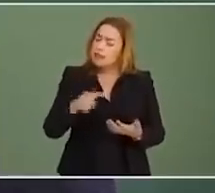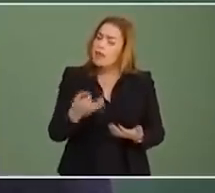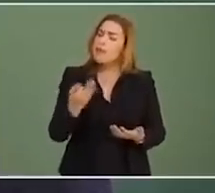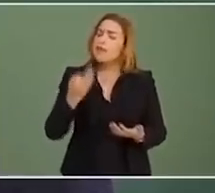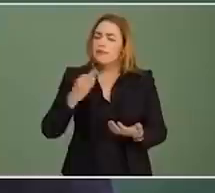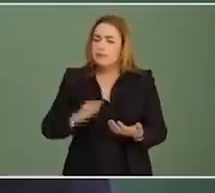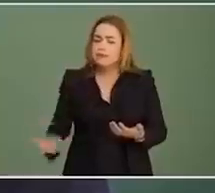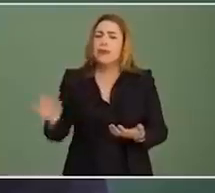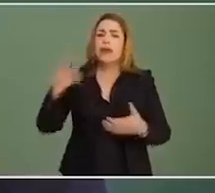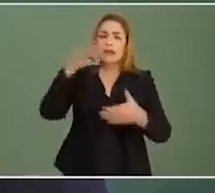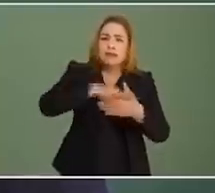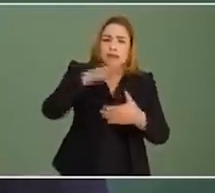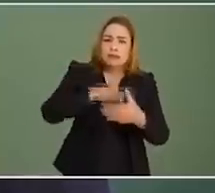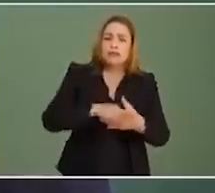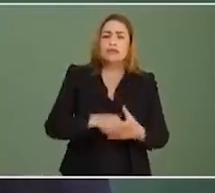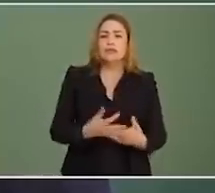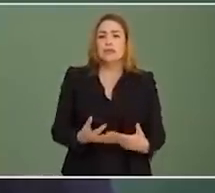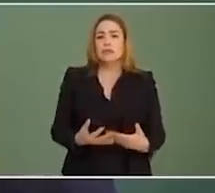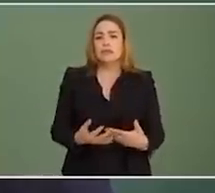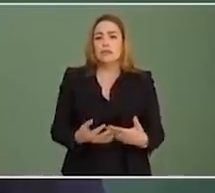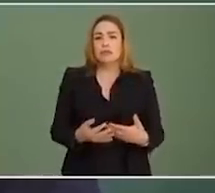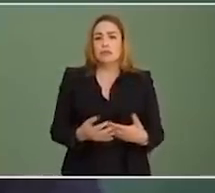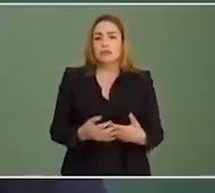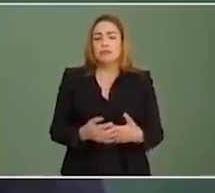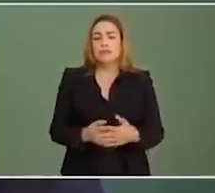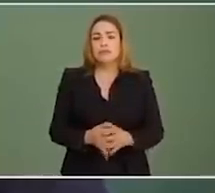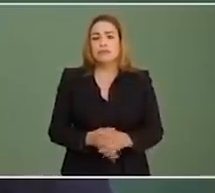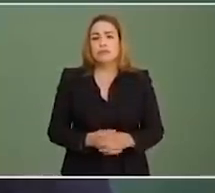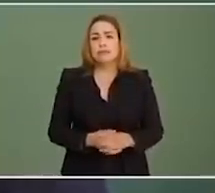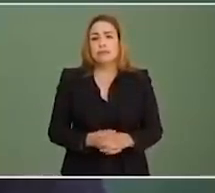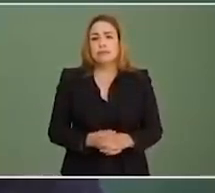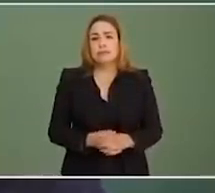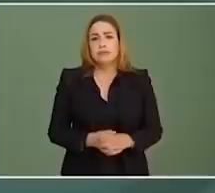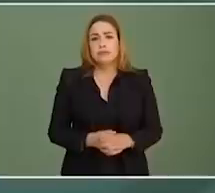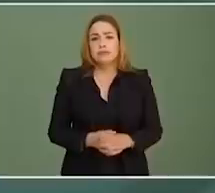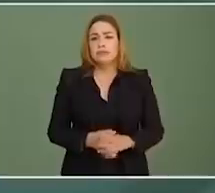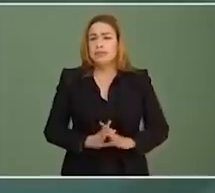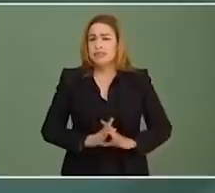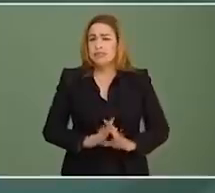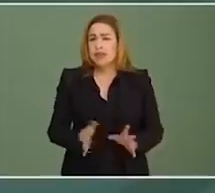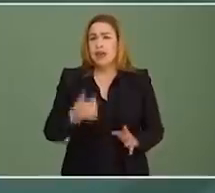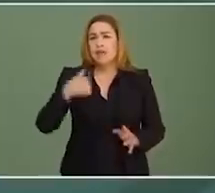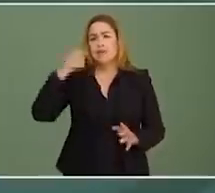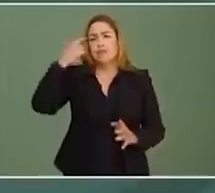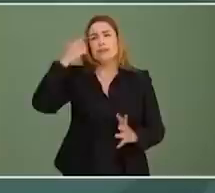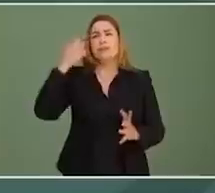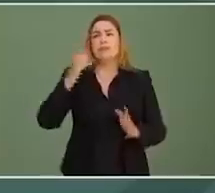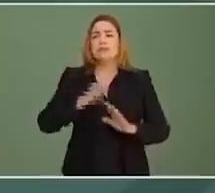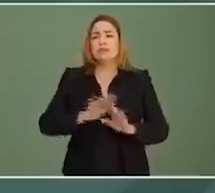delito grave ya se va a prestar